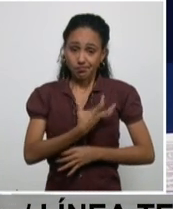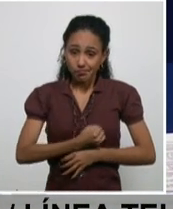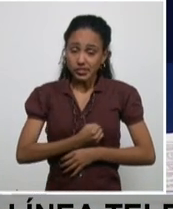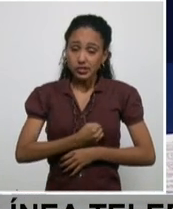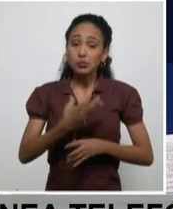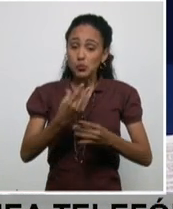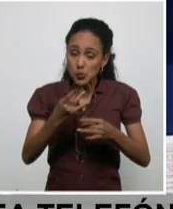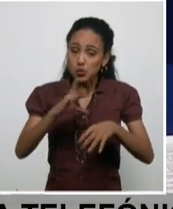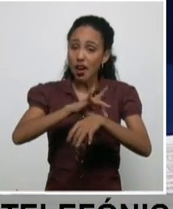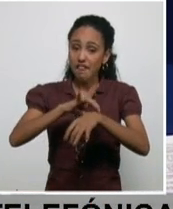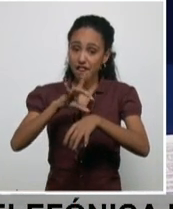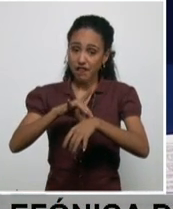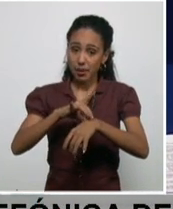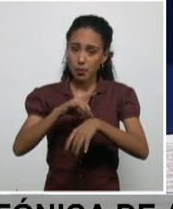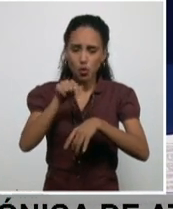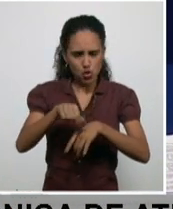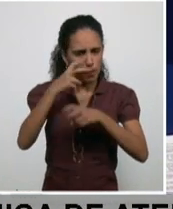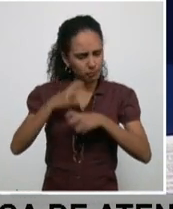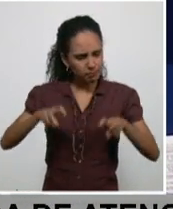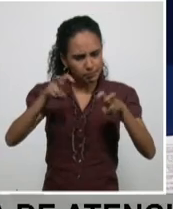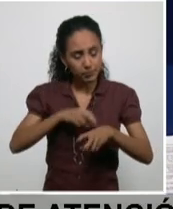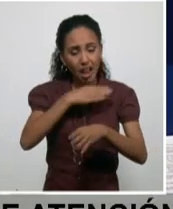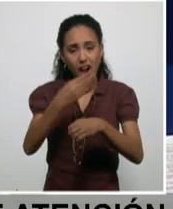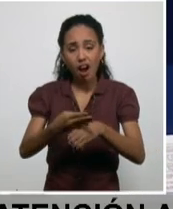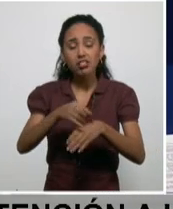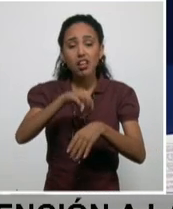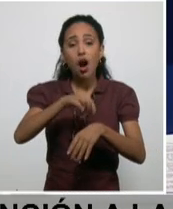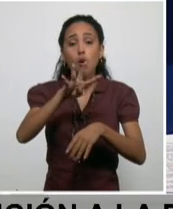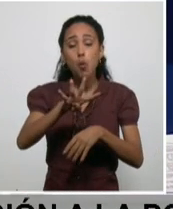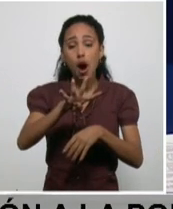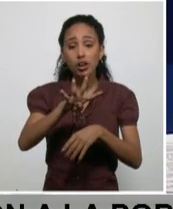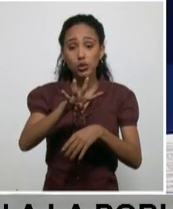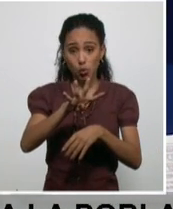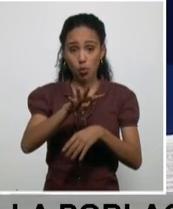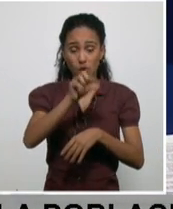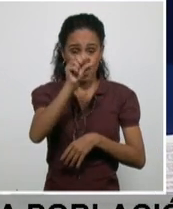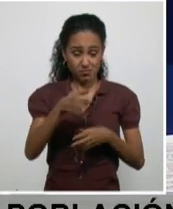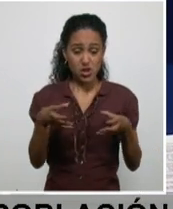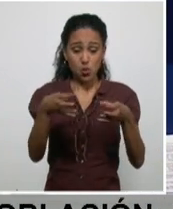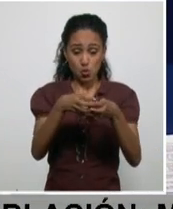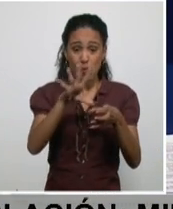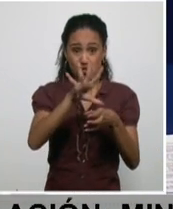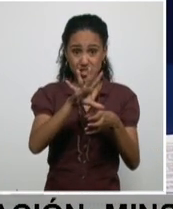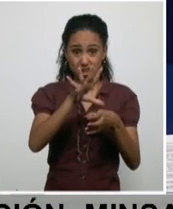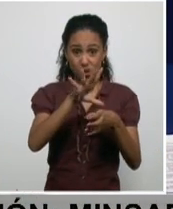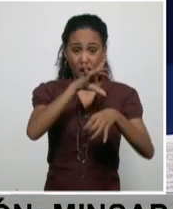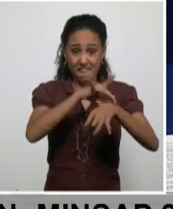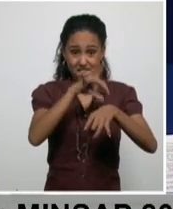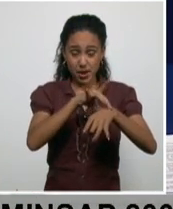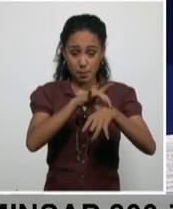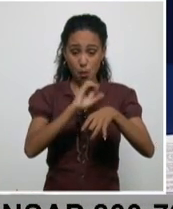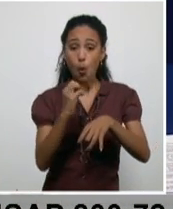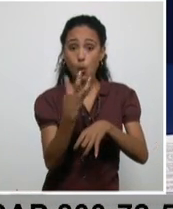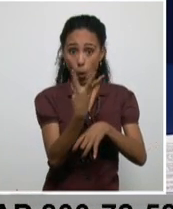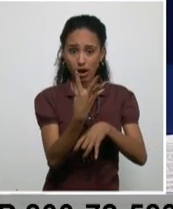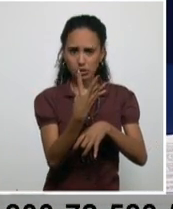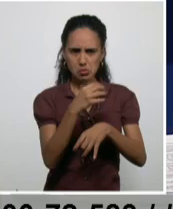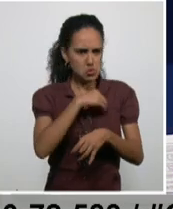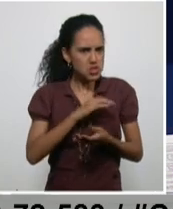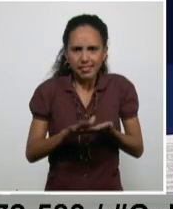varios estudios y encontraron que hasta 4 de cada 5 casos son asintomáticos. Y